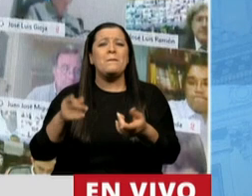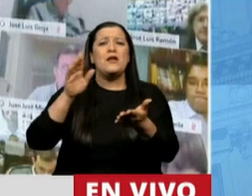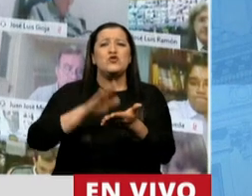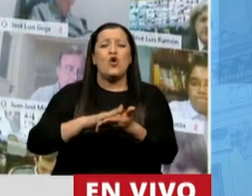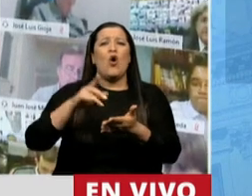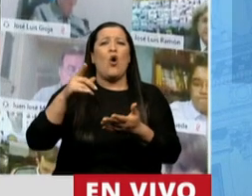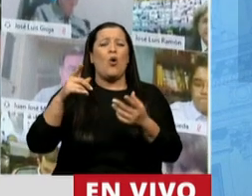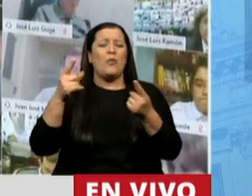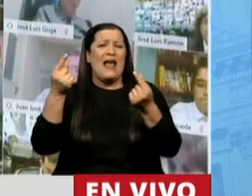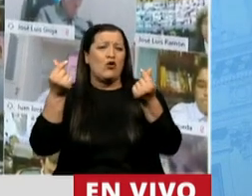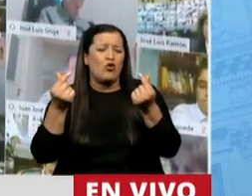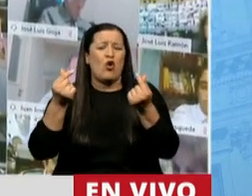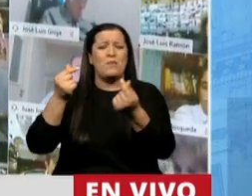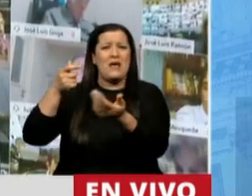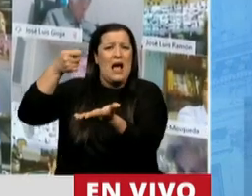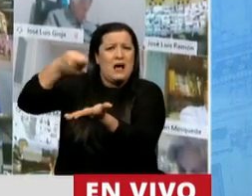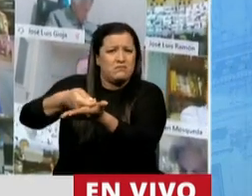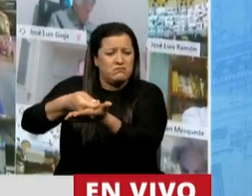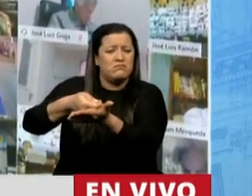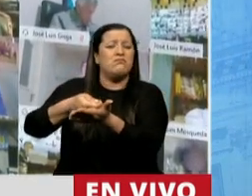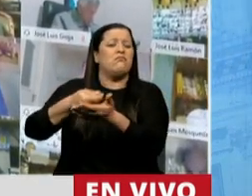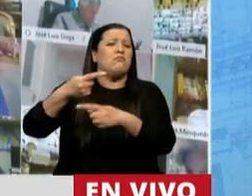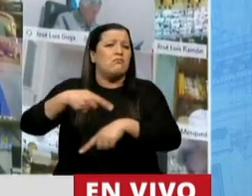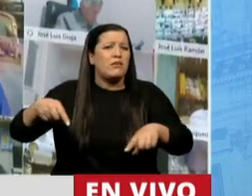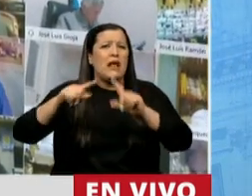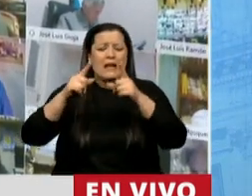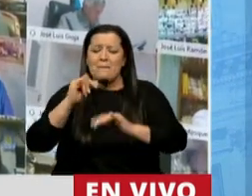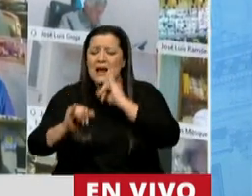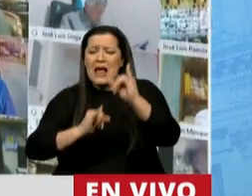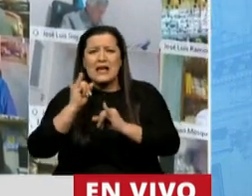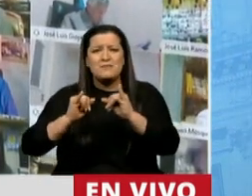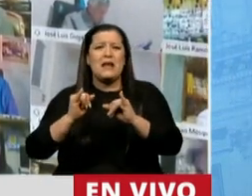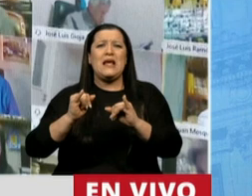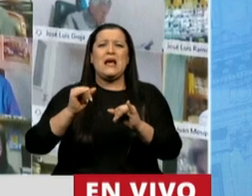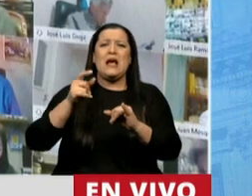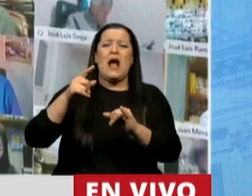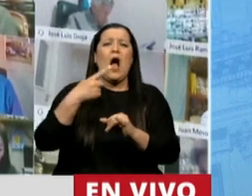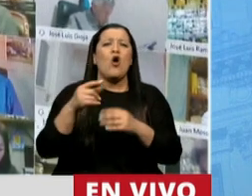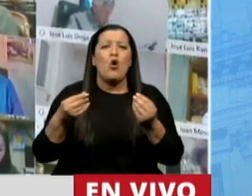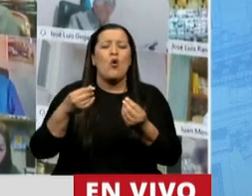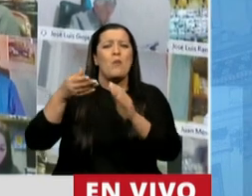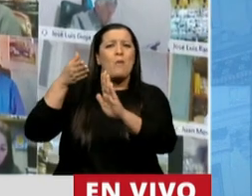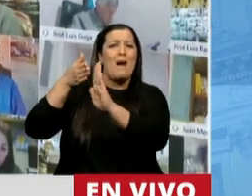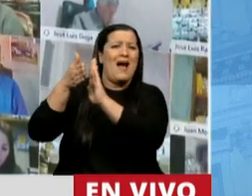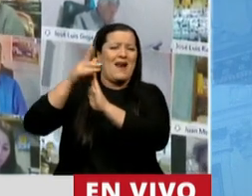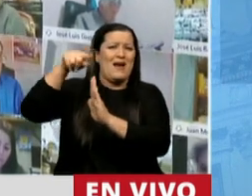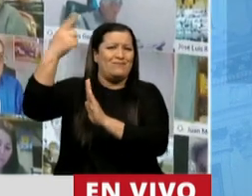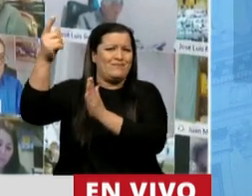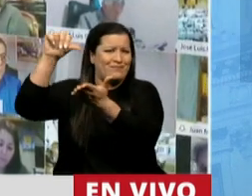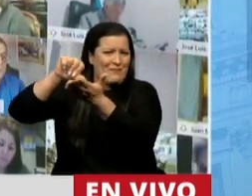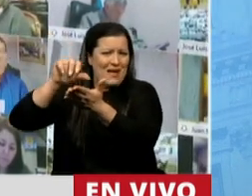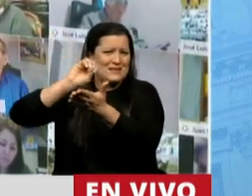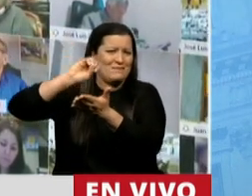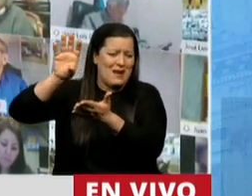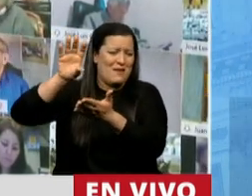ayuda económica y o financiera y en qué caso se considera eh probada de evasión quiero también